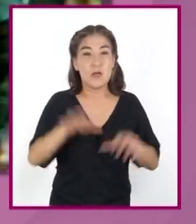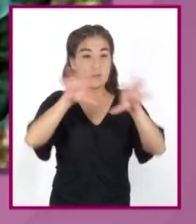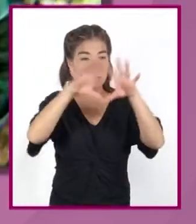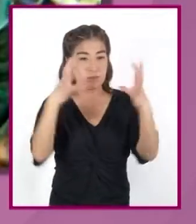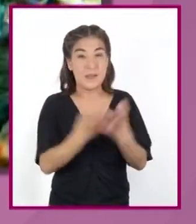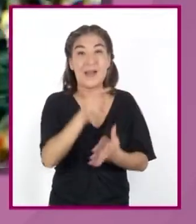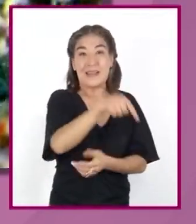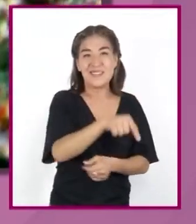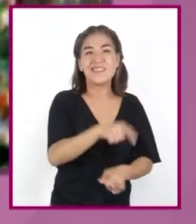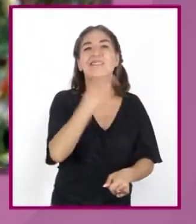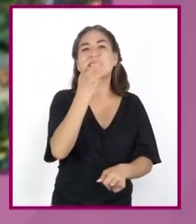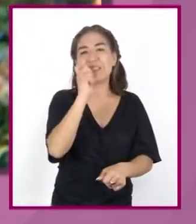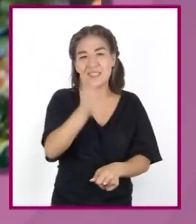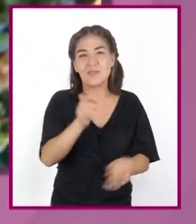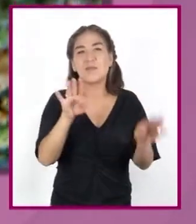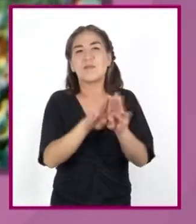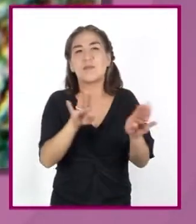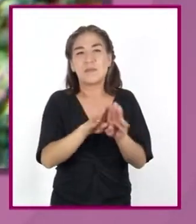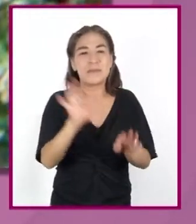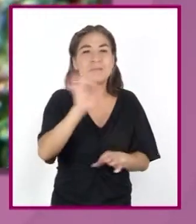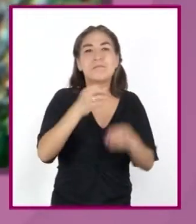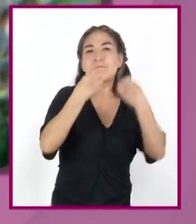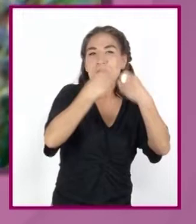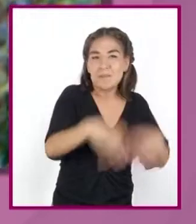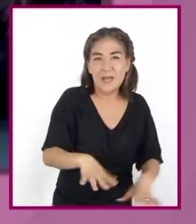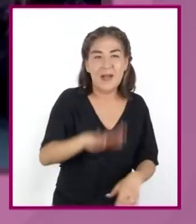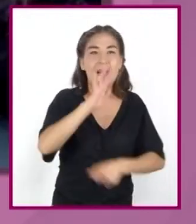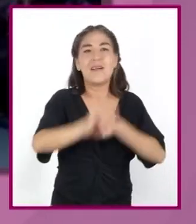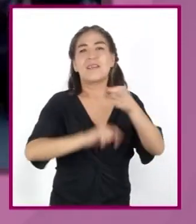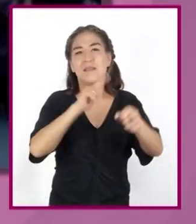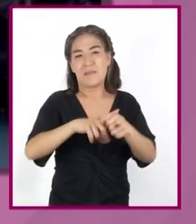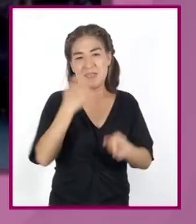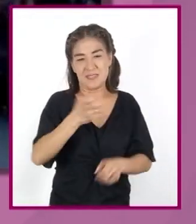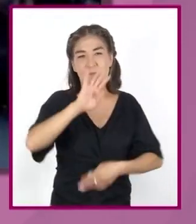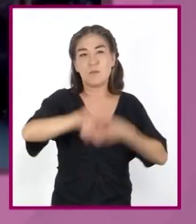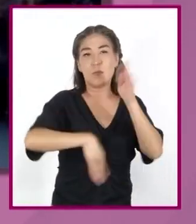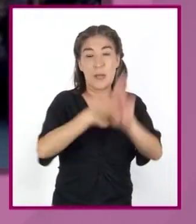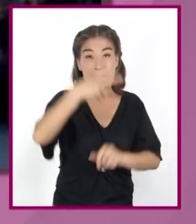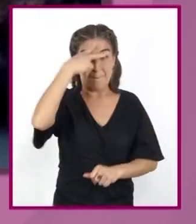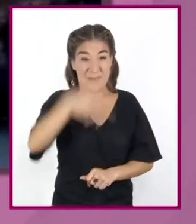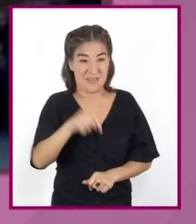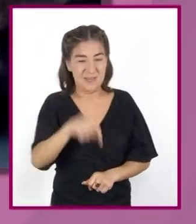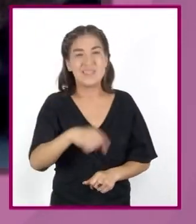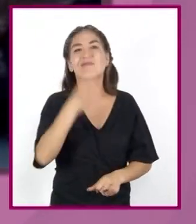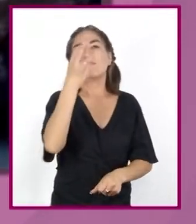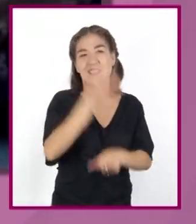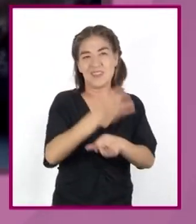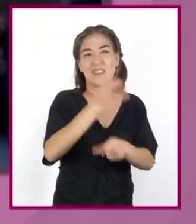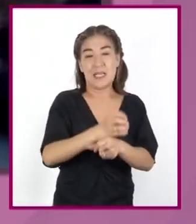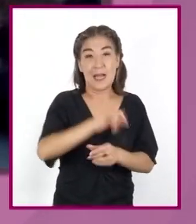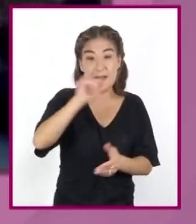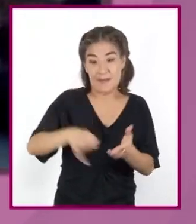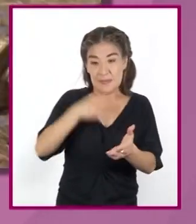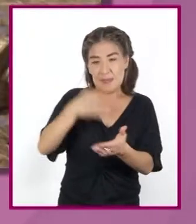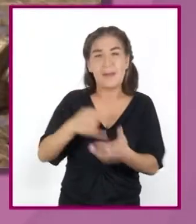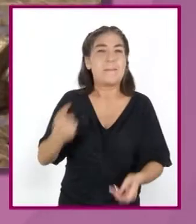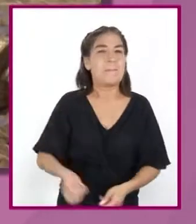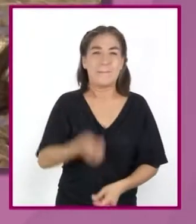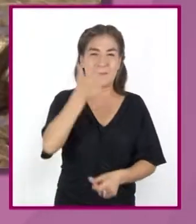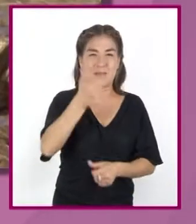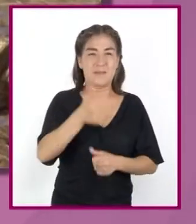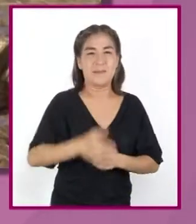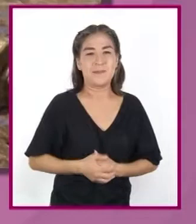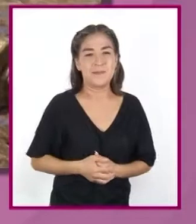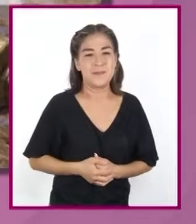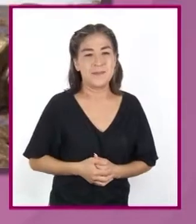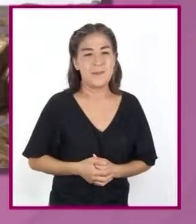segunda amenaza o la segunda causa de pérdida de especies en el mundo. En México son la tercera causa y en islas son la primera causa.